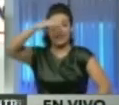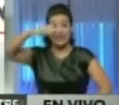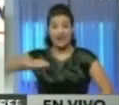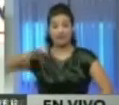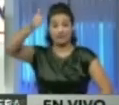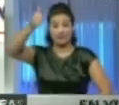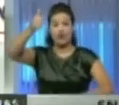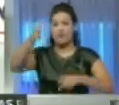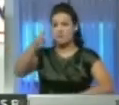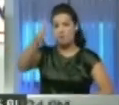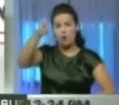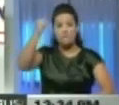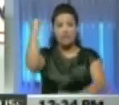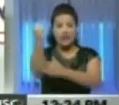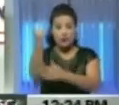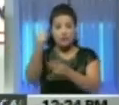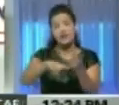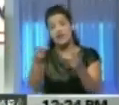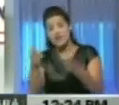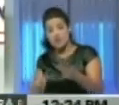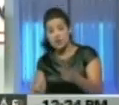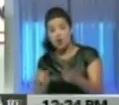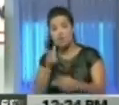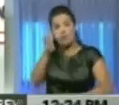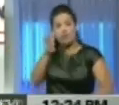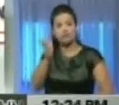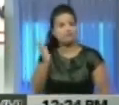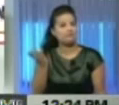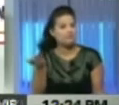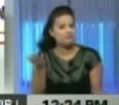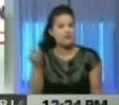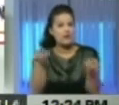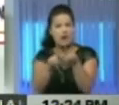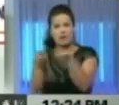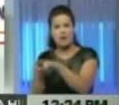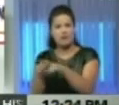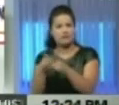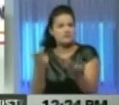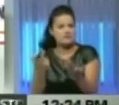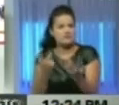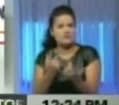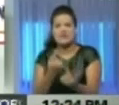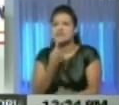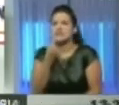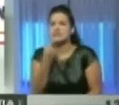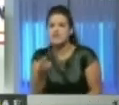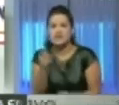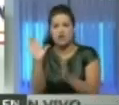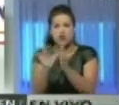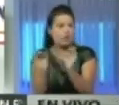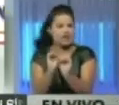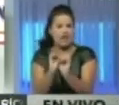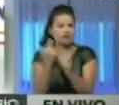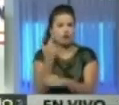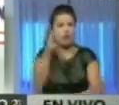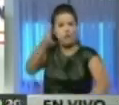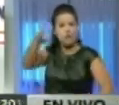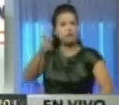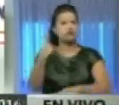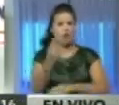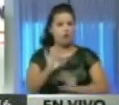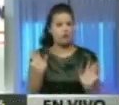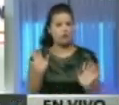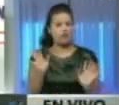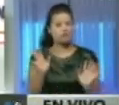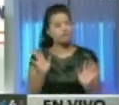circunstancias. Algunos medios inescrupulosos, lamentablemente, siempre jugando al caos, al